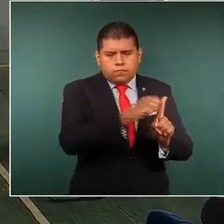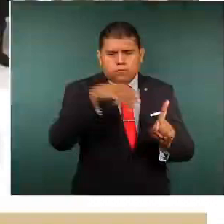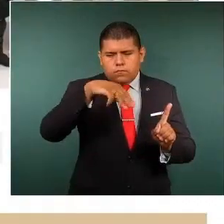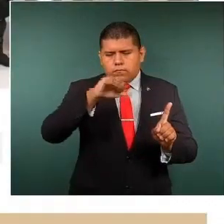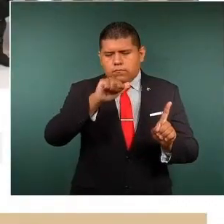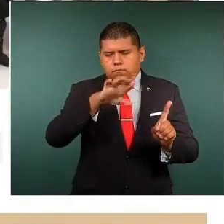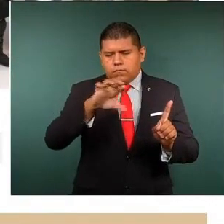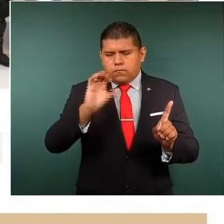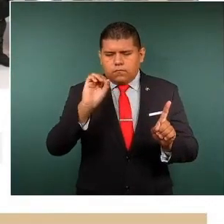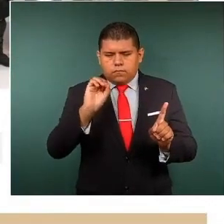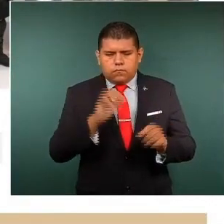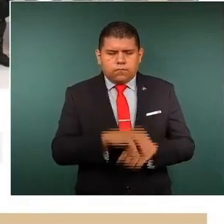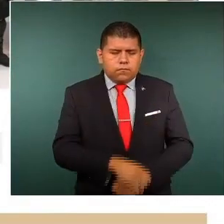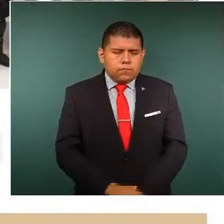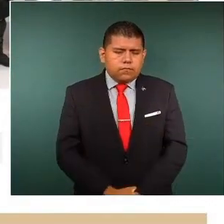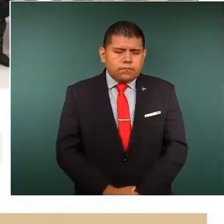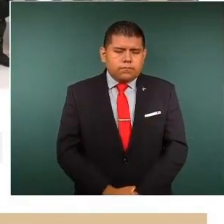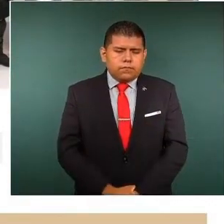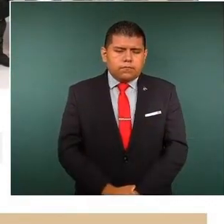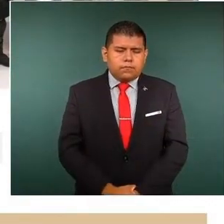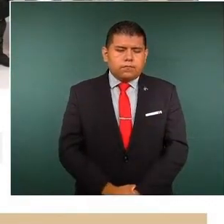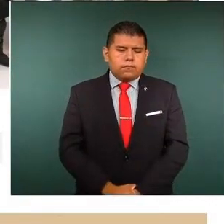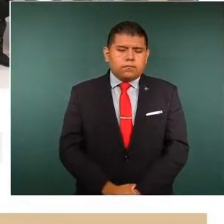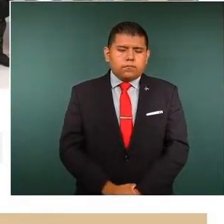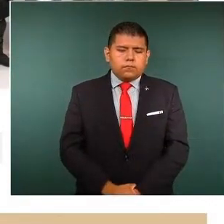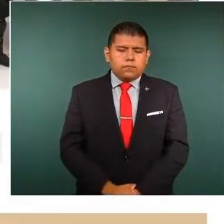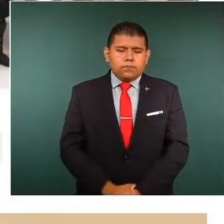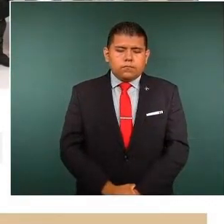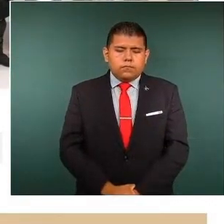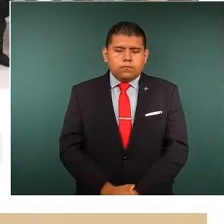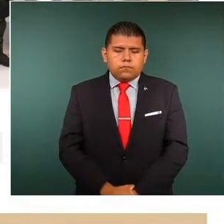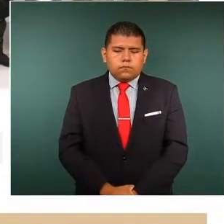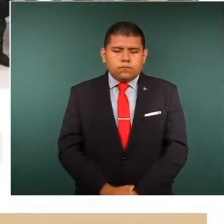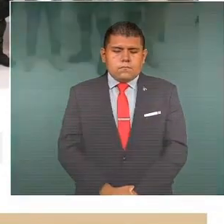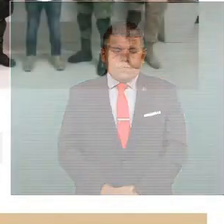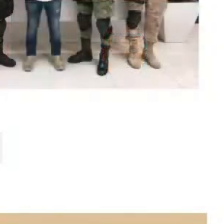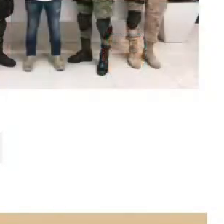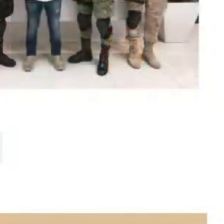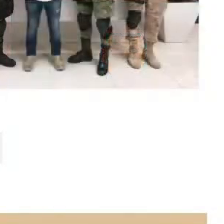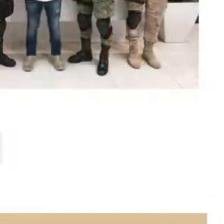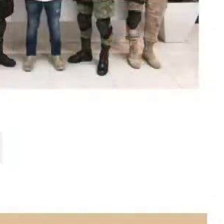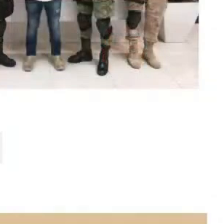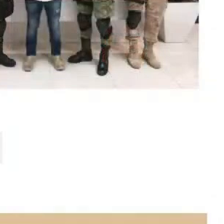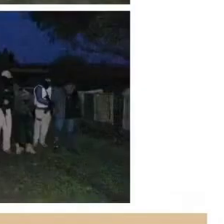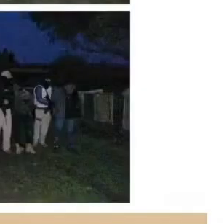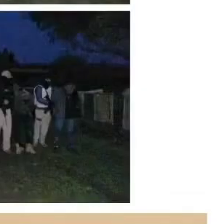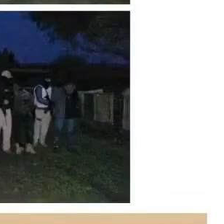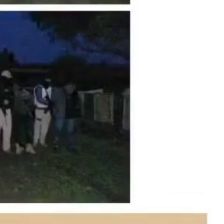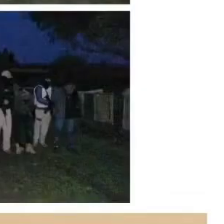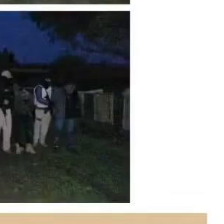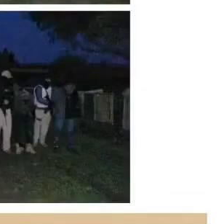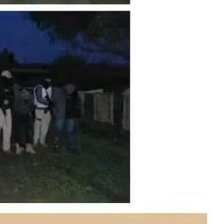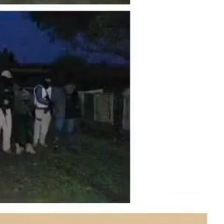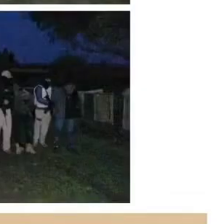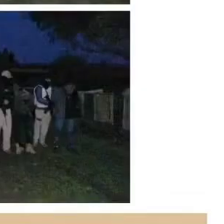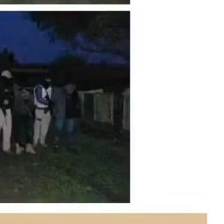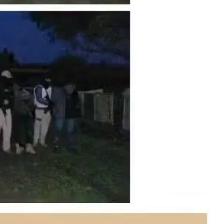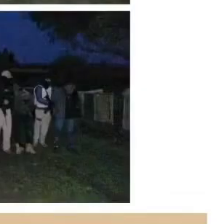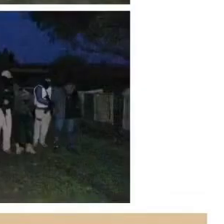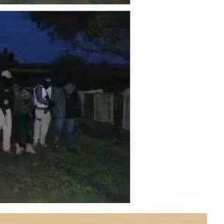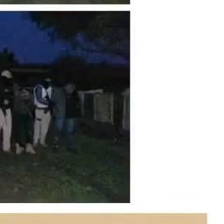del Marro. Adelante. Aquí es cuando se está atendiendo a Saulo